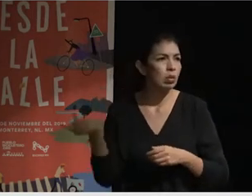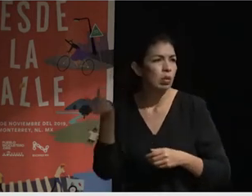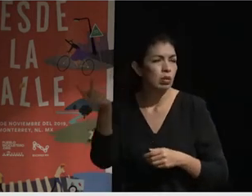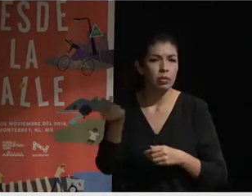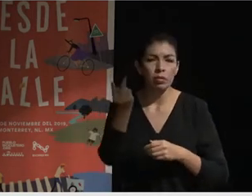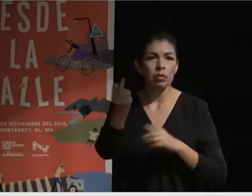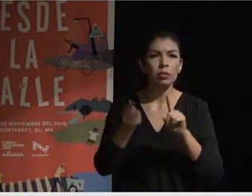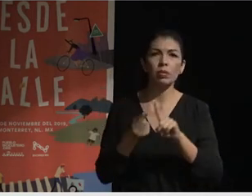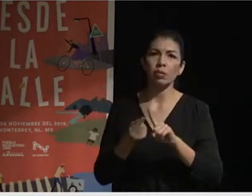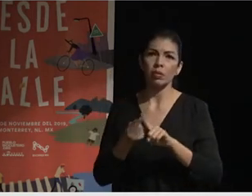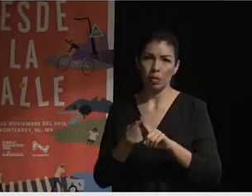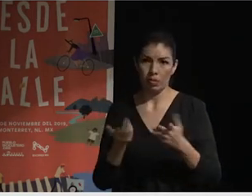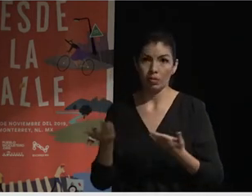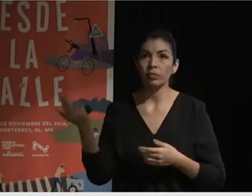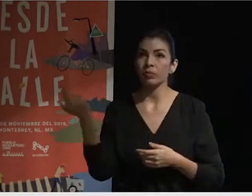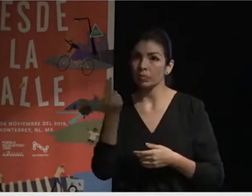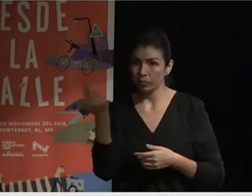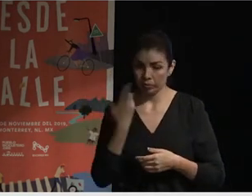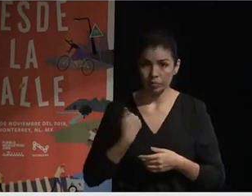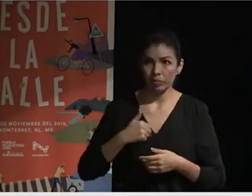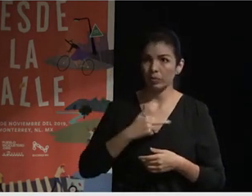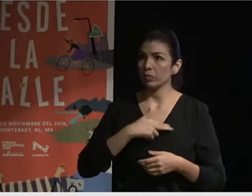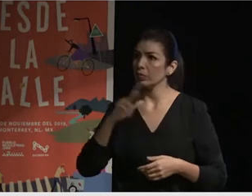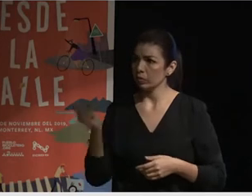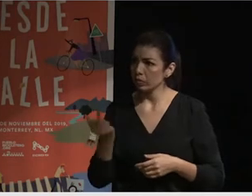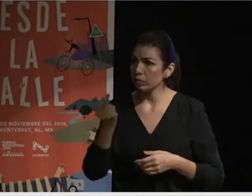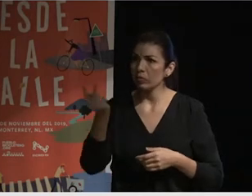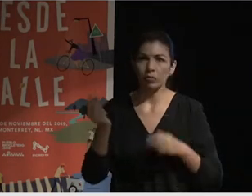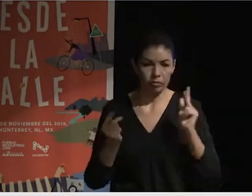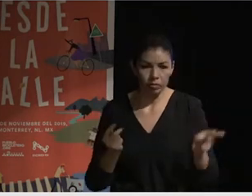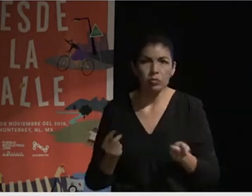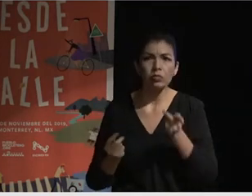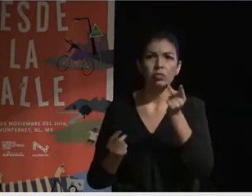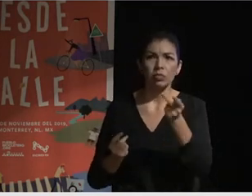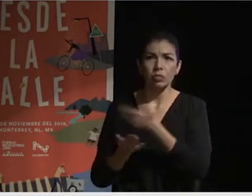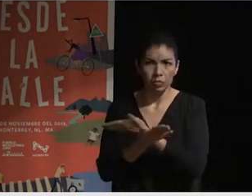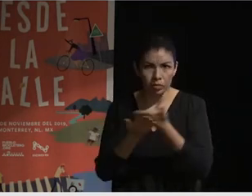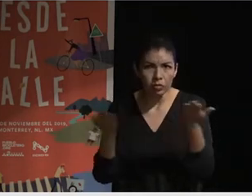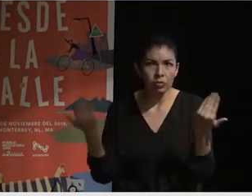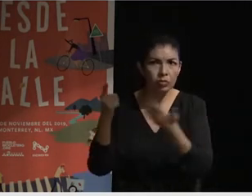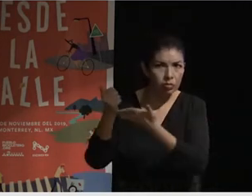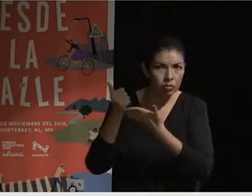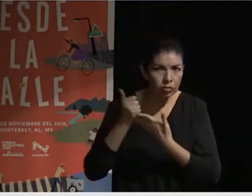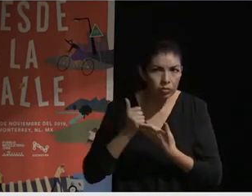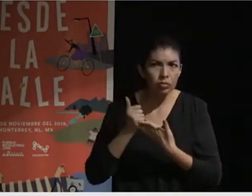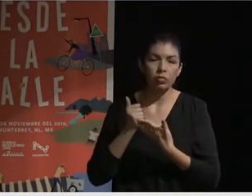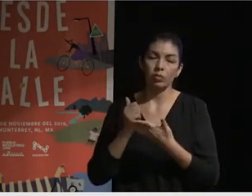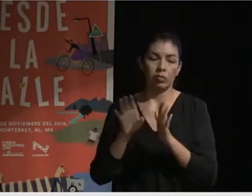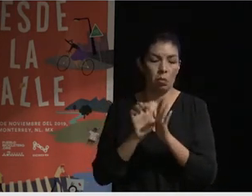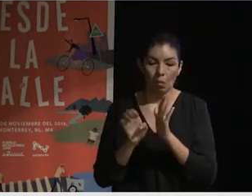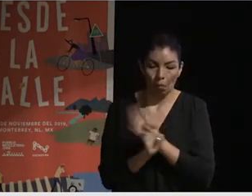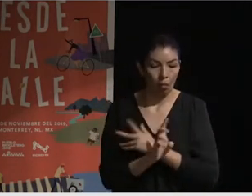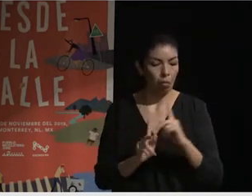de estas dinámicas en nuestra cotidianidad, de si a lo mejor se desplaza una tiendita y